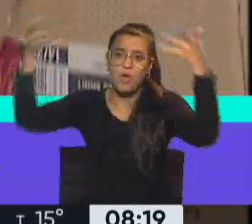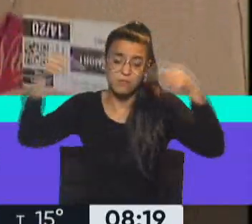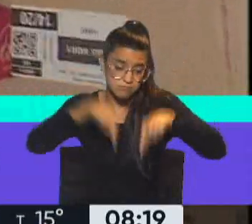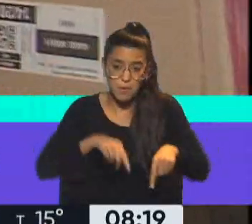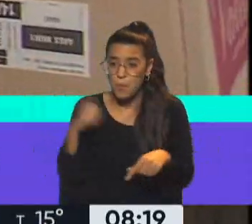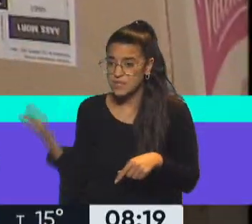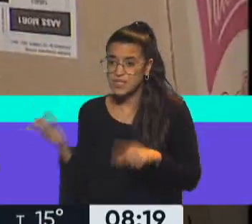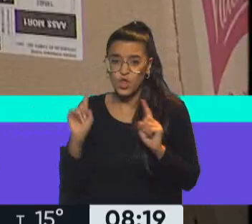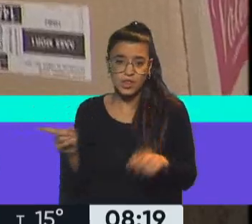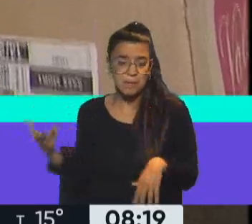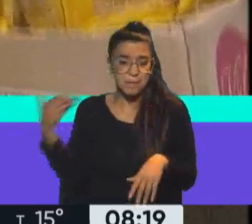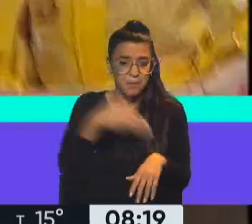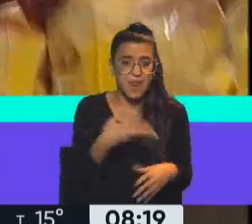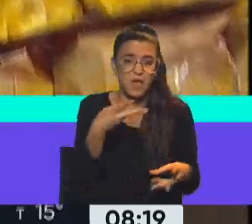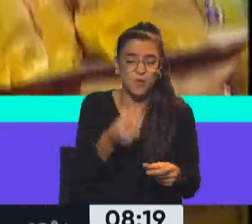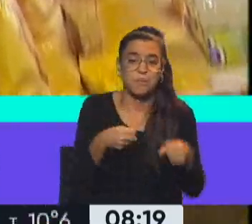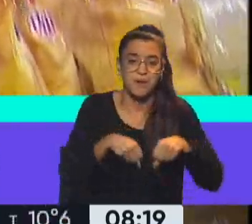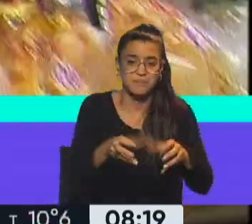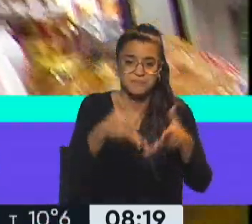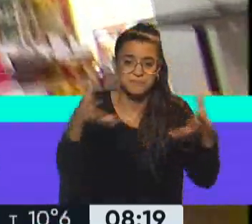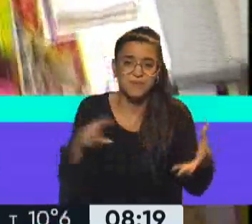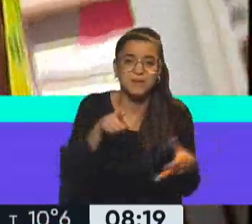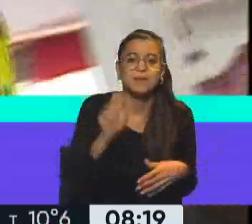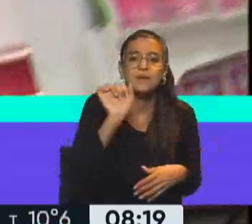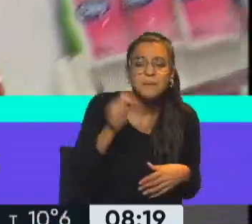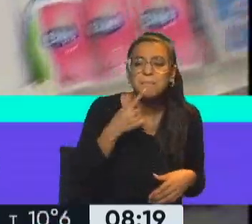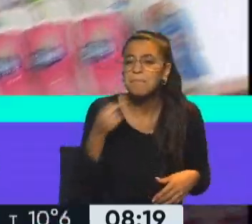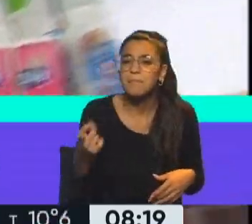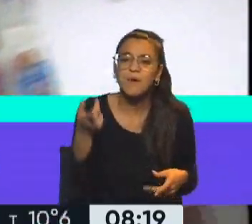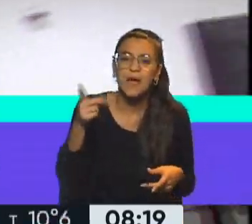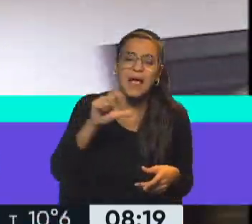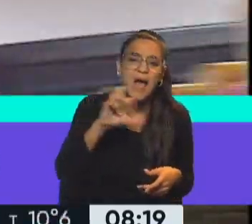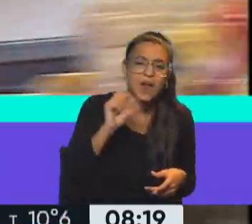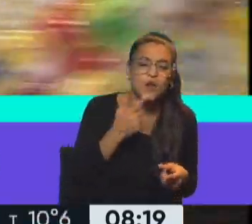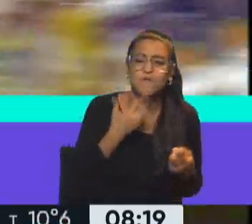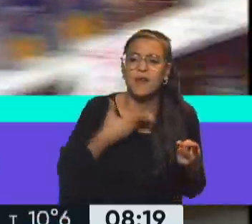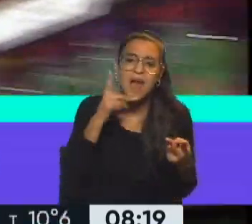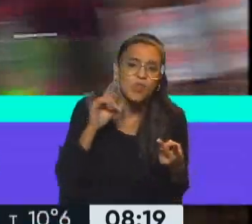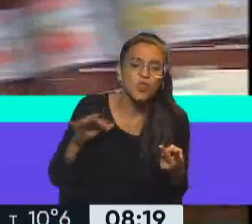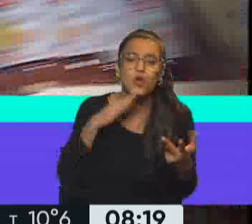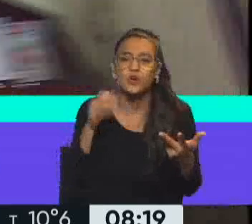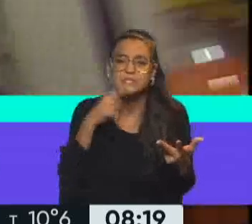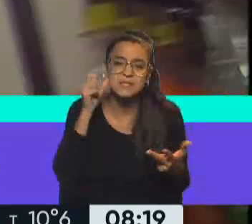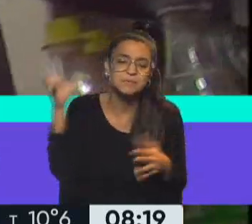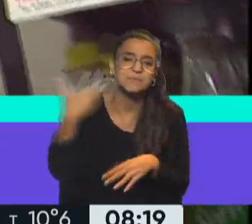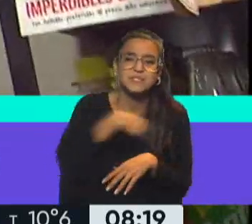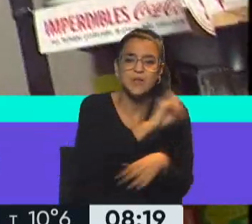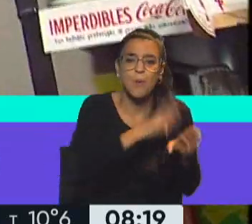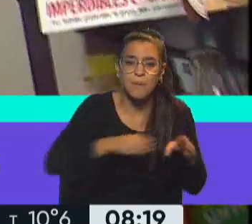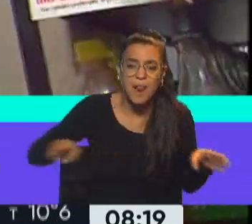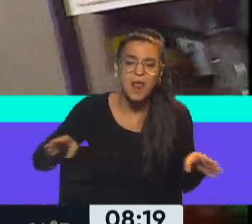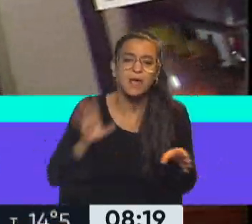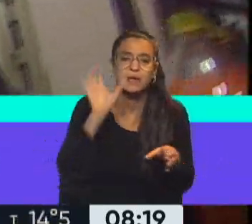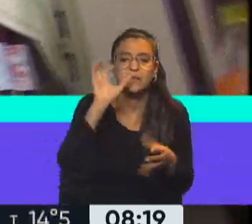el vecino la vecina de al lado que generalmente te golpea la persiana y te dice don carlos don fernando don jose me llegó el pan letal me llegó un